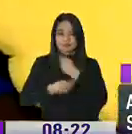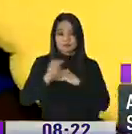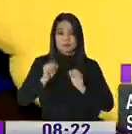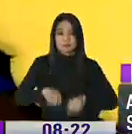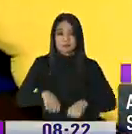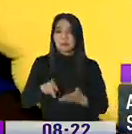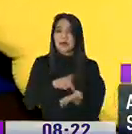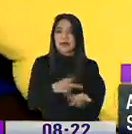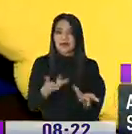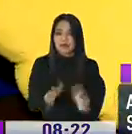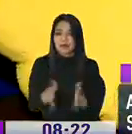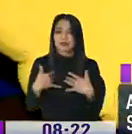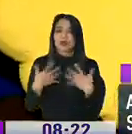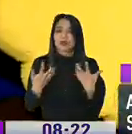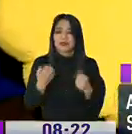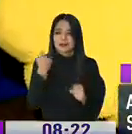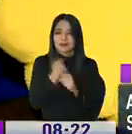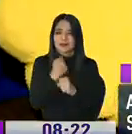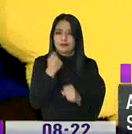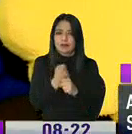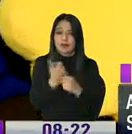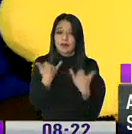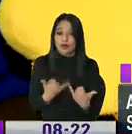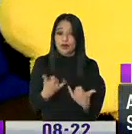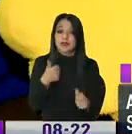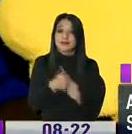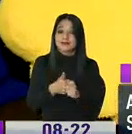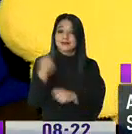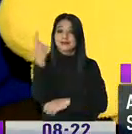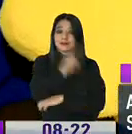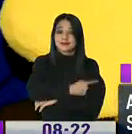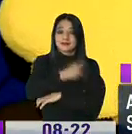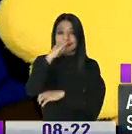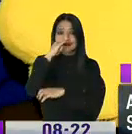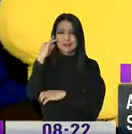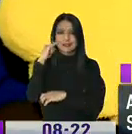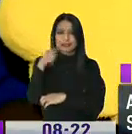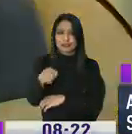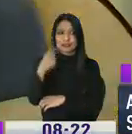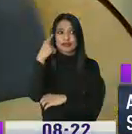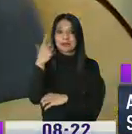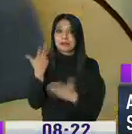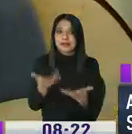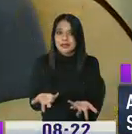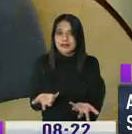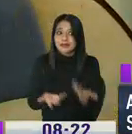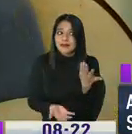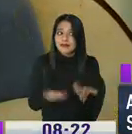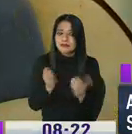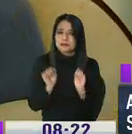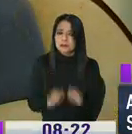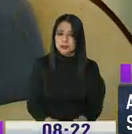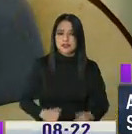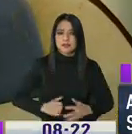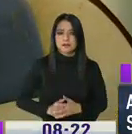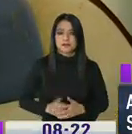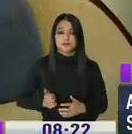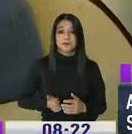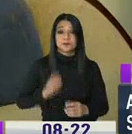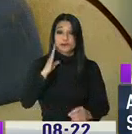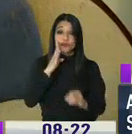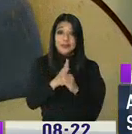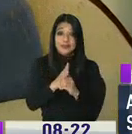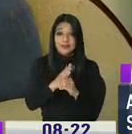que pedimos es trabajo. Ya se viene la época de los niños. Nadie se pone a pensar en los niños. Para nosotros, nuestra misión y objetivo siempre